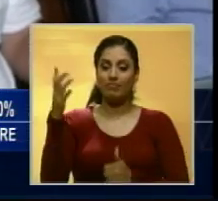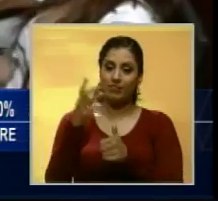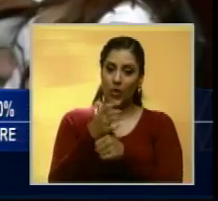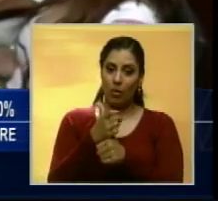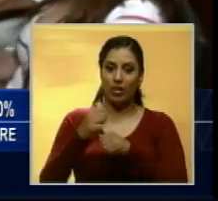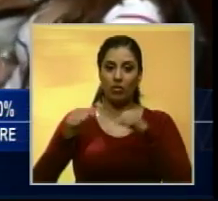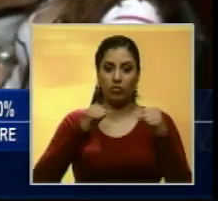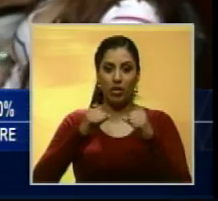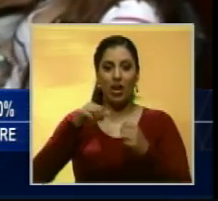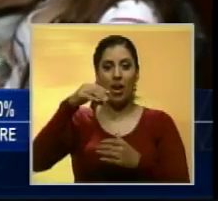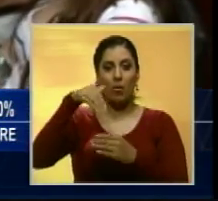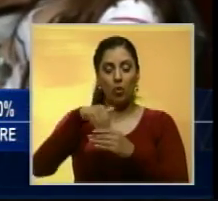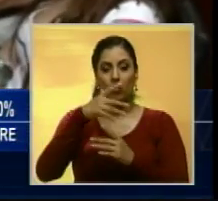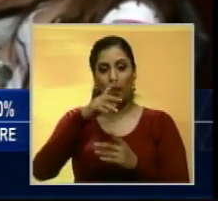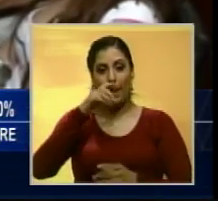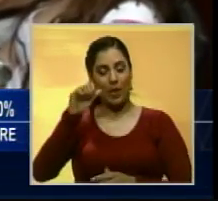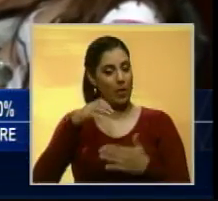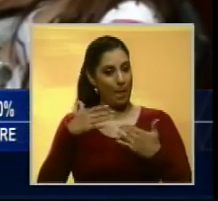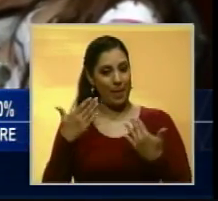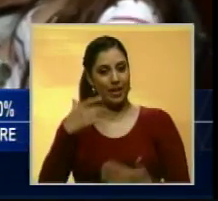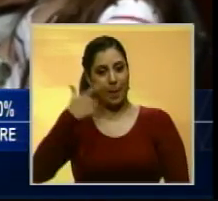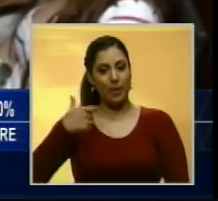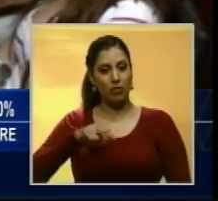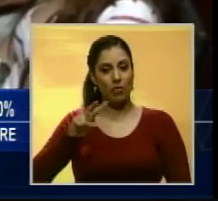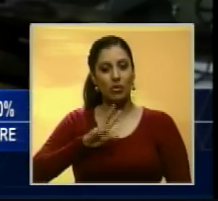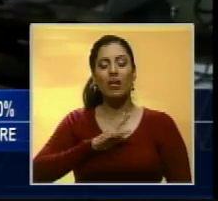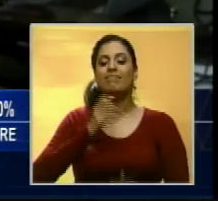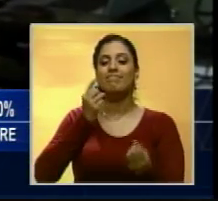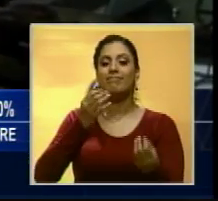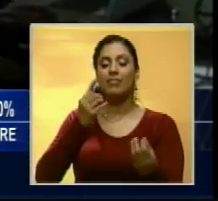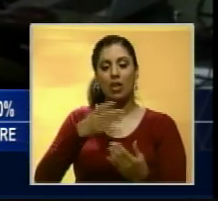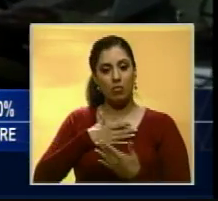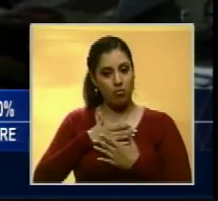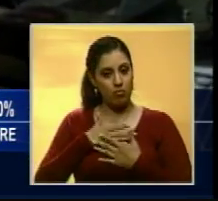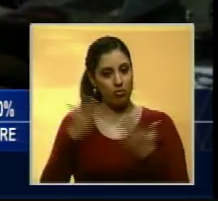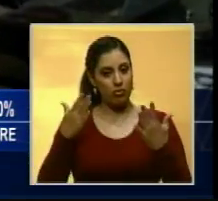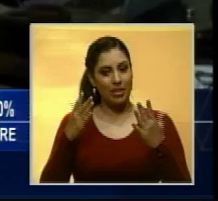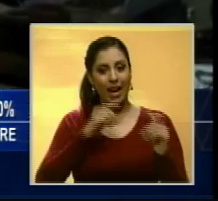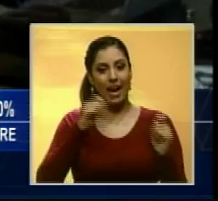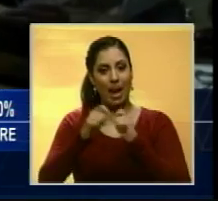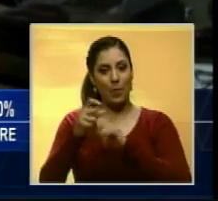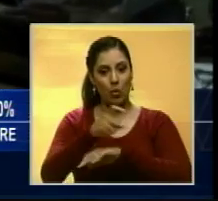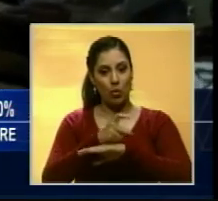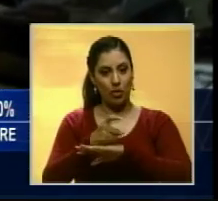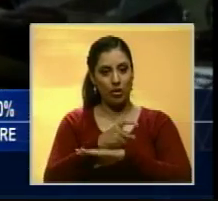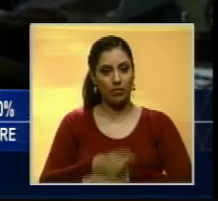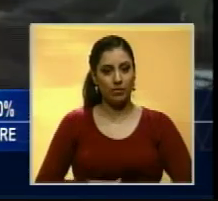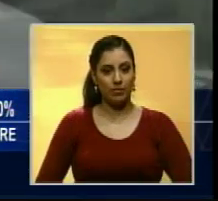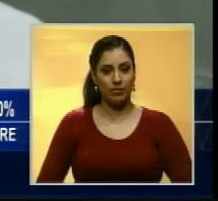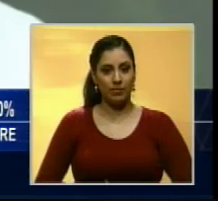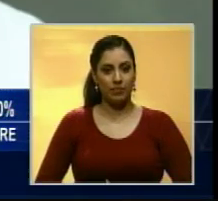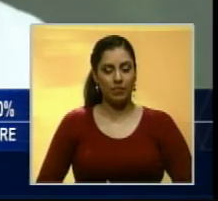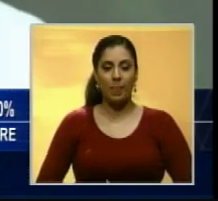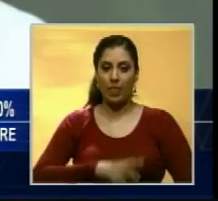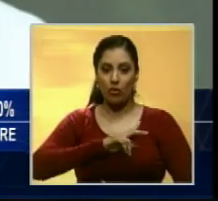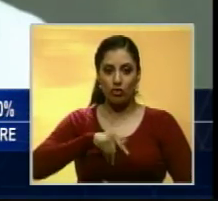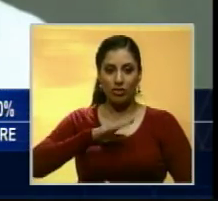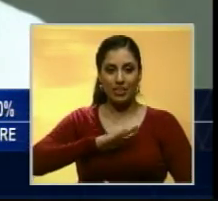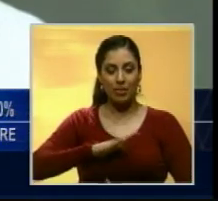logrará la activación del revocatorio para que los venezolanos puedan expresar su voluntad de un cambio de gobierno.